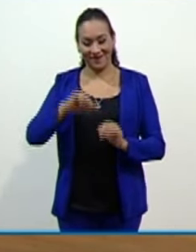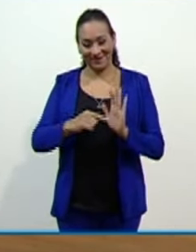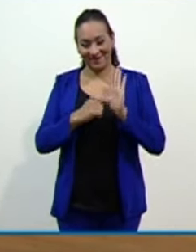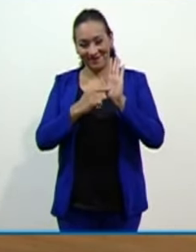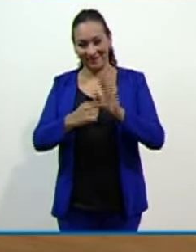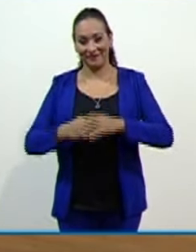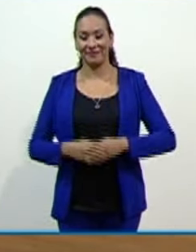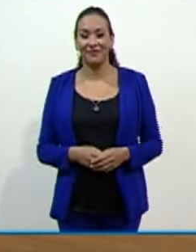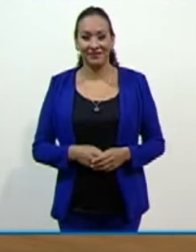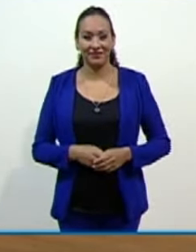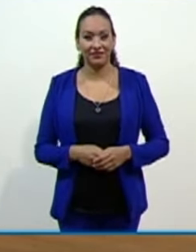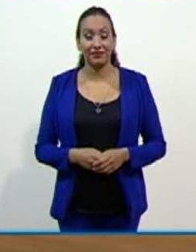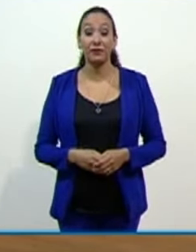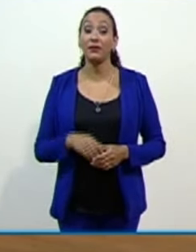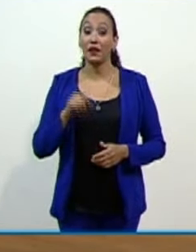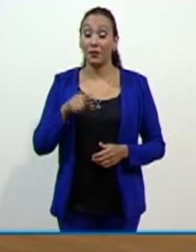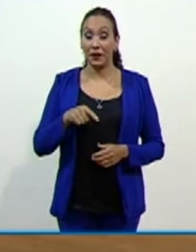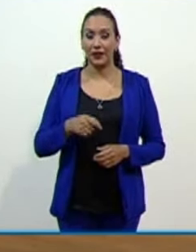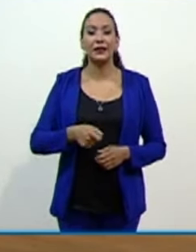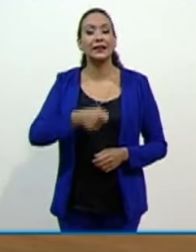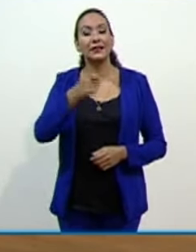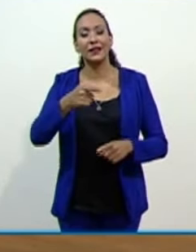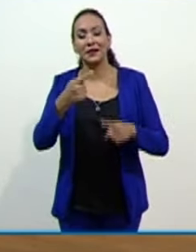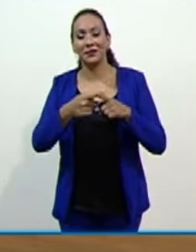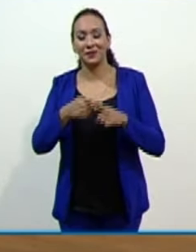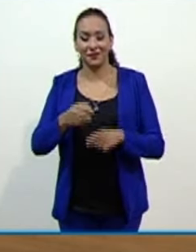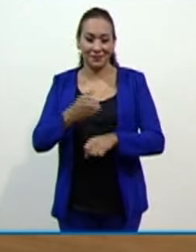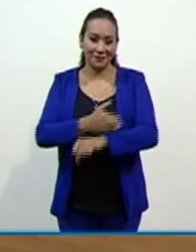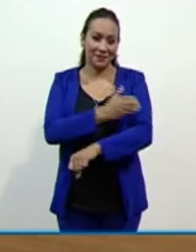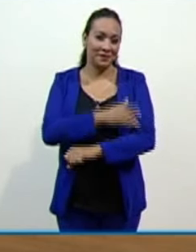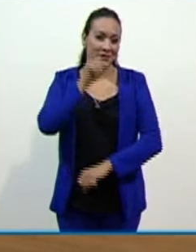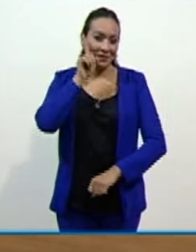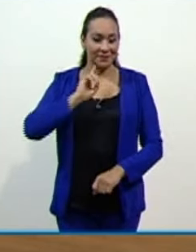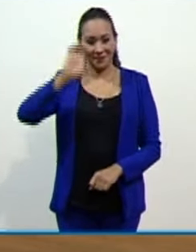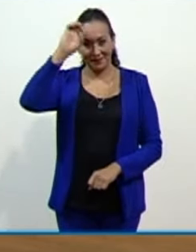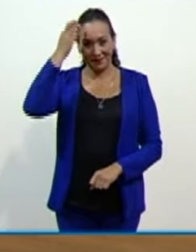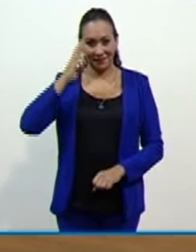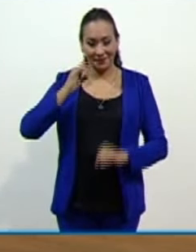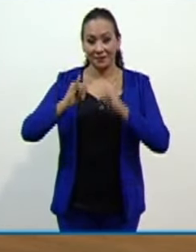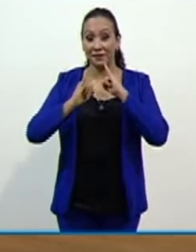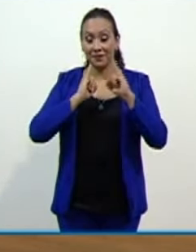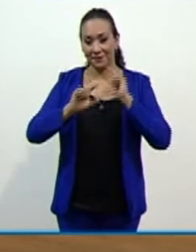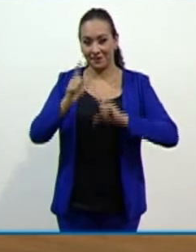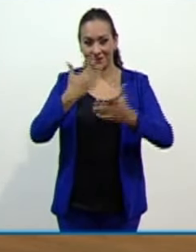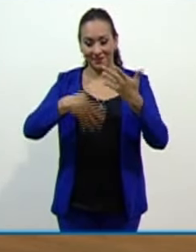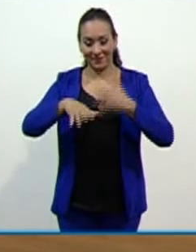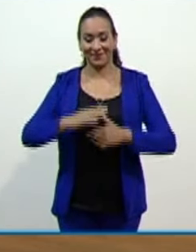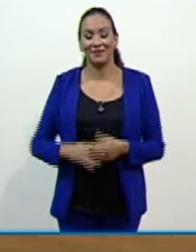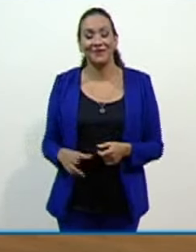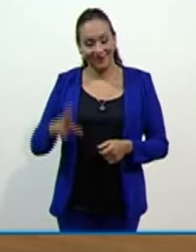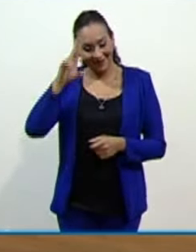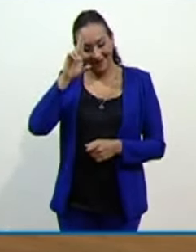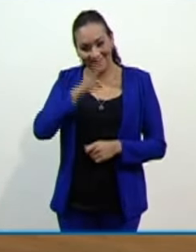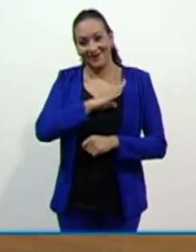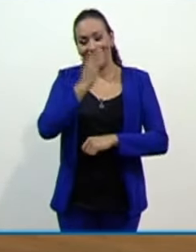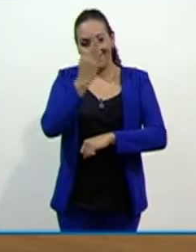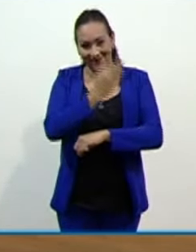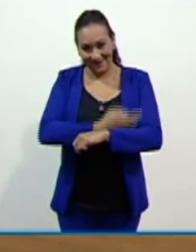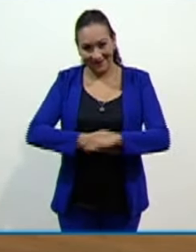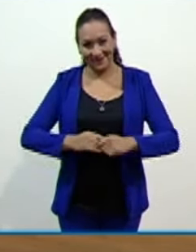de la Federación. Pero antes, como siempre, saludo a mi compañera Eusiris Rostro, quien me acompaña en la interpretación en lengua de